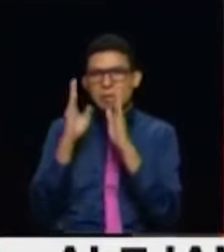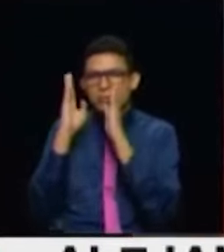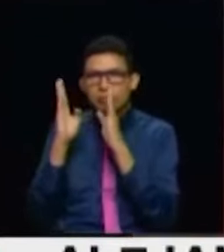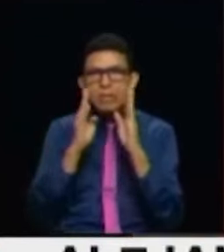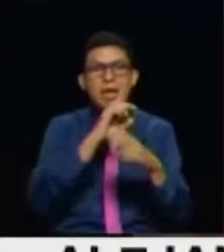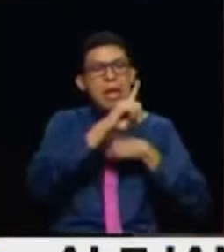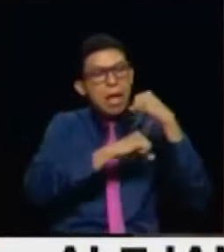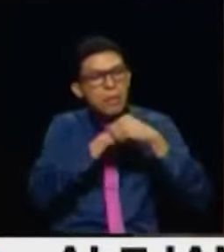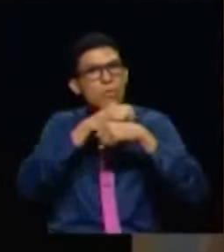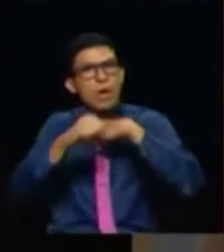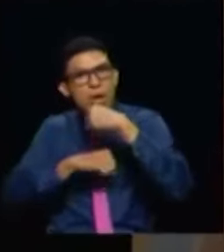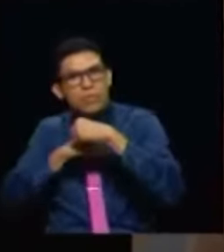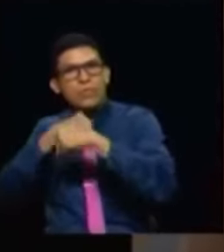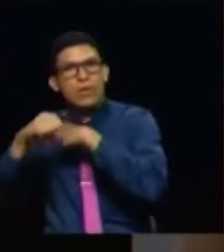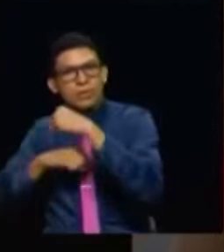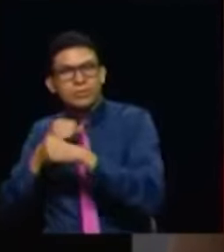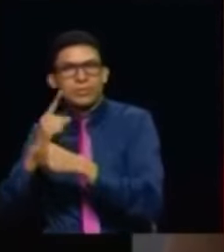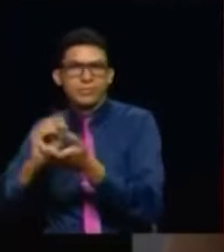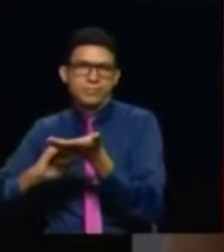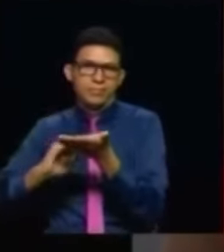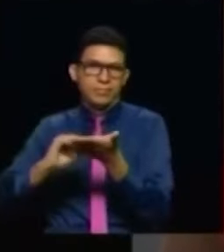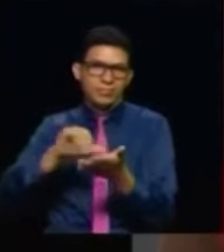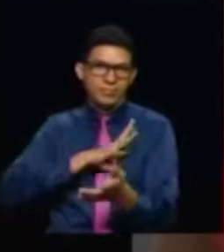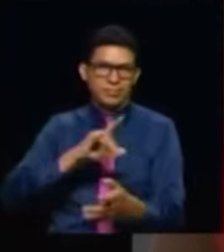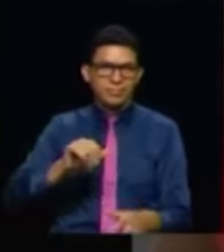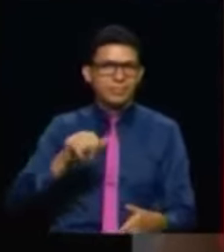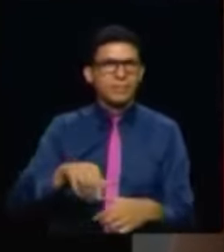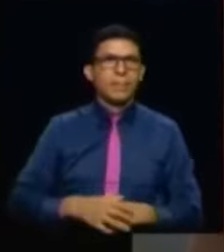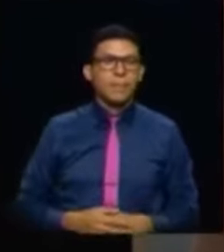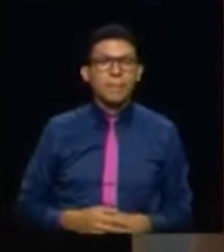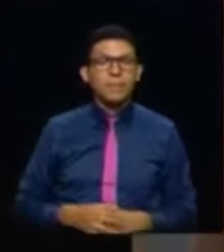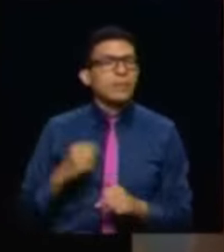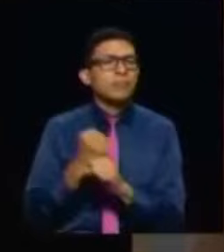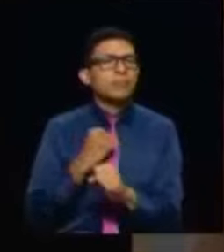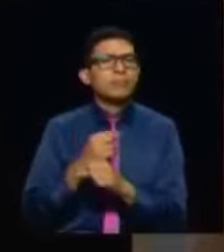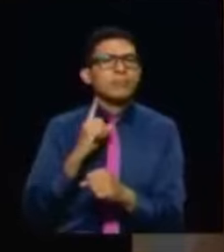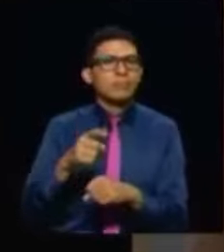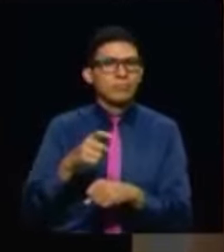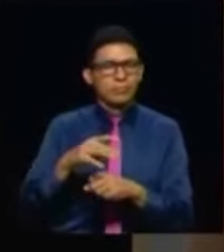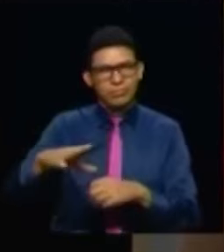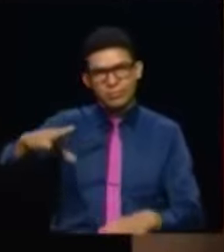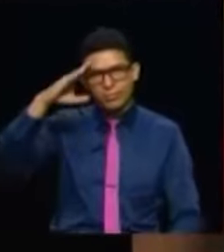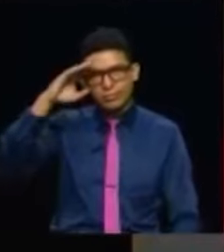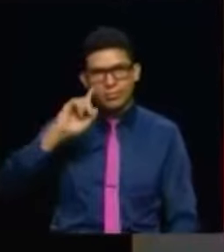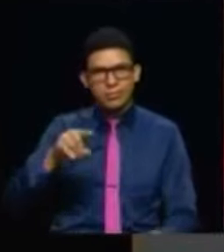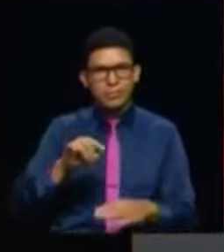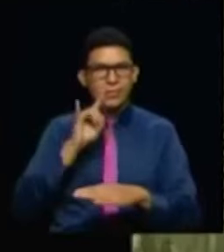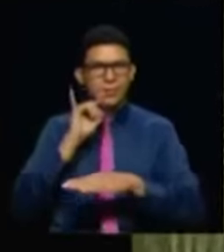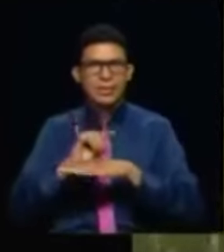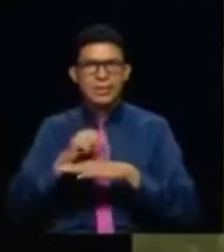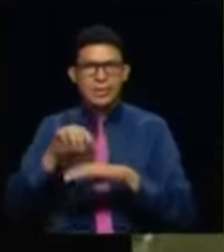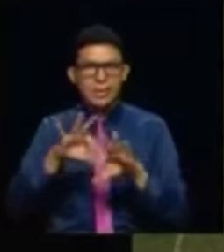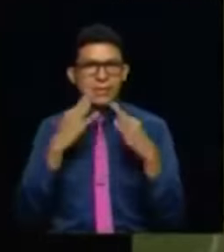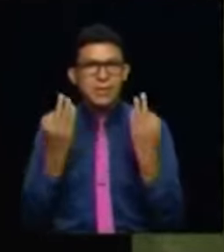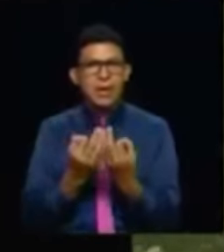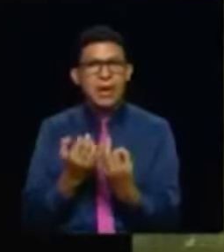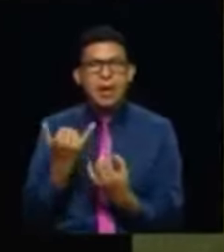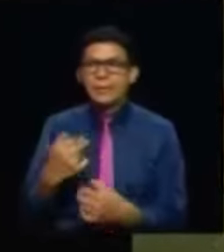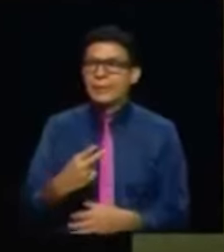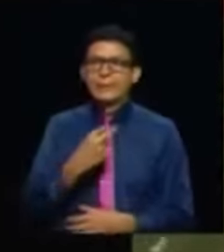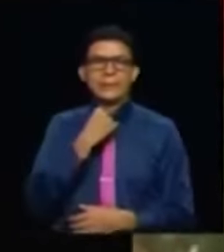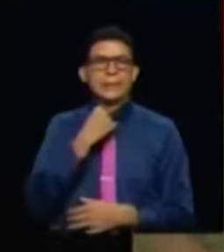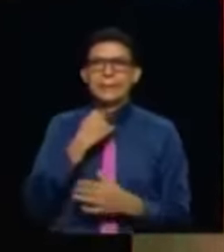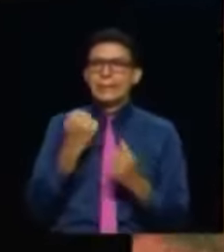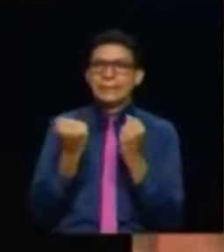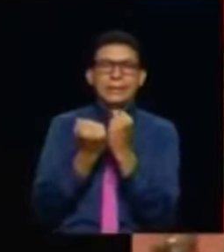anualmente en Cali en resolución de conflictos. Esta labor se viene realizando en las comisarías de familias, que actualmente no son suficientes con la